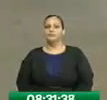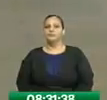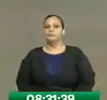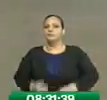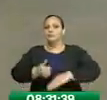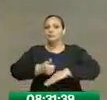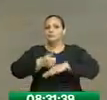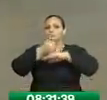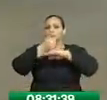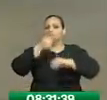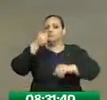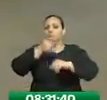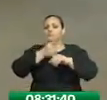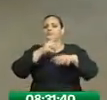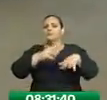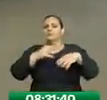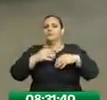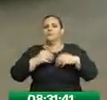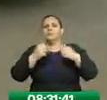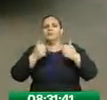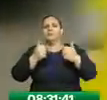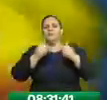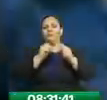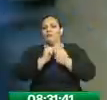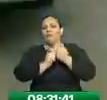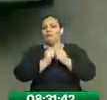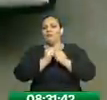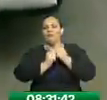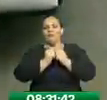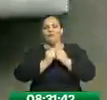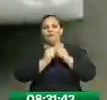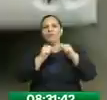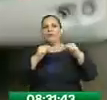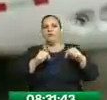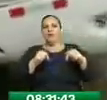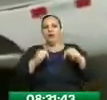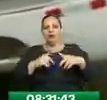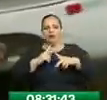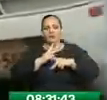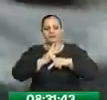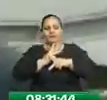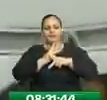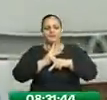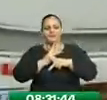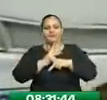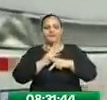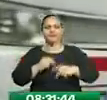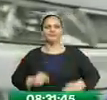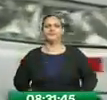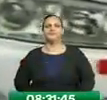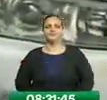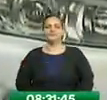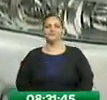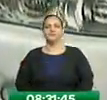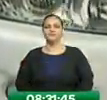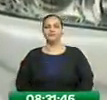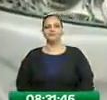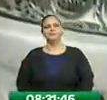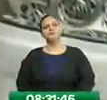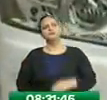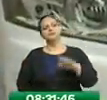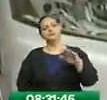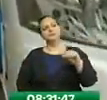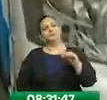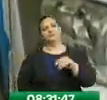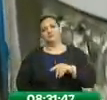tener inconvenientes, y lógicamente vamos a estar prácticamente protegidos, que eso es lo que queremos. ¿Le ha tocado personal o